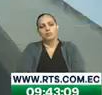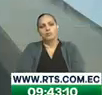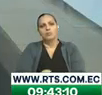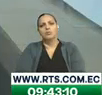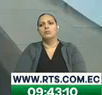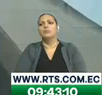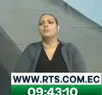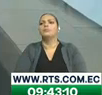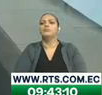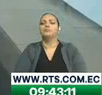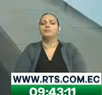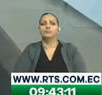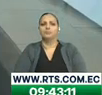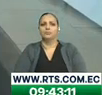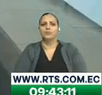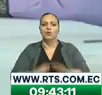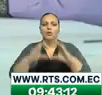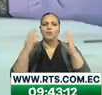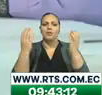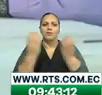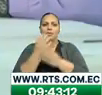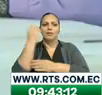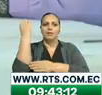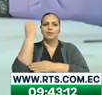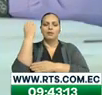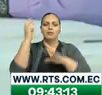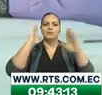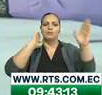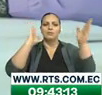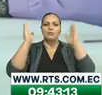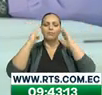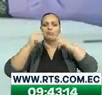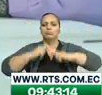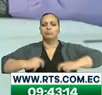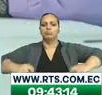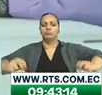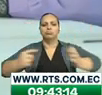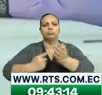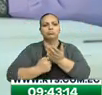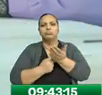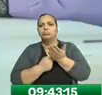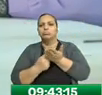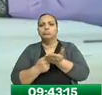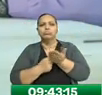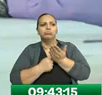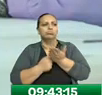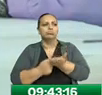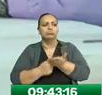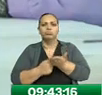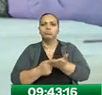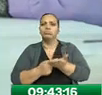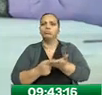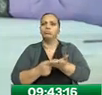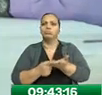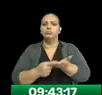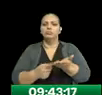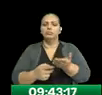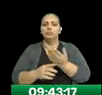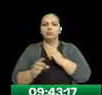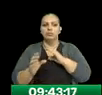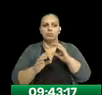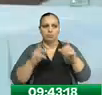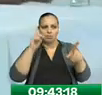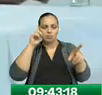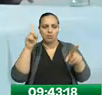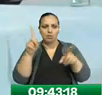el COE local se reunió para decidir que el cantón pasa a semáforo amarillo desde este 1 de junio. La aprobación